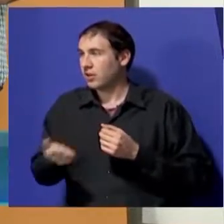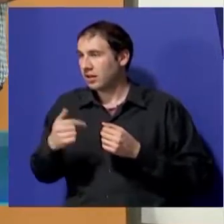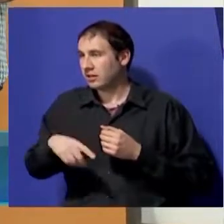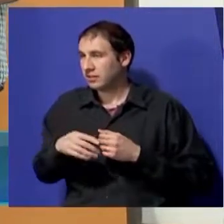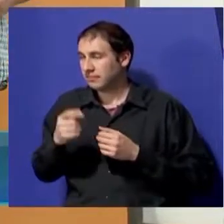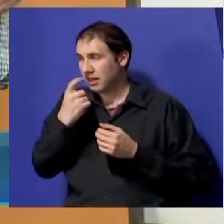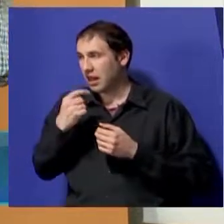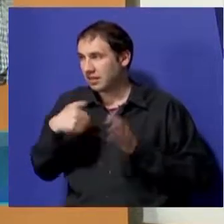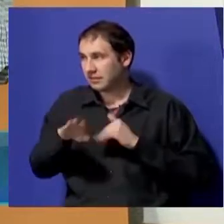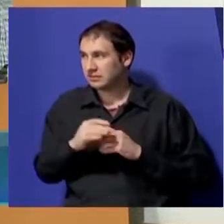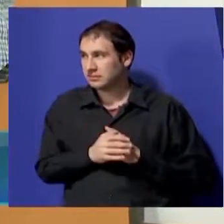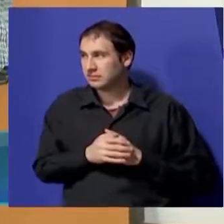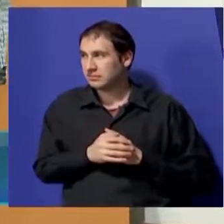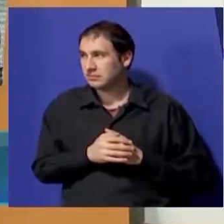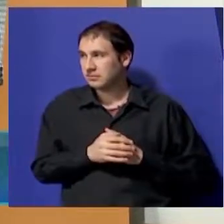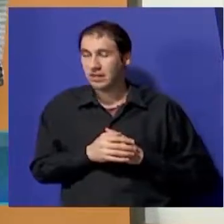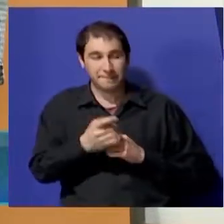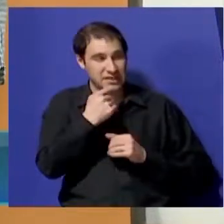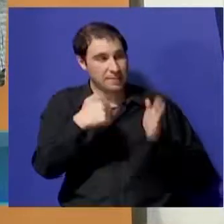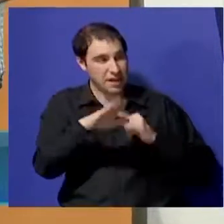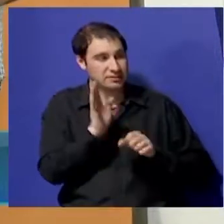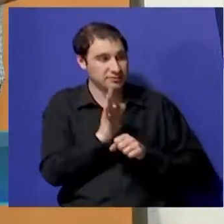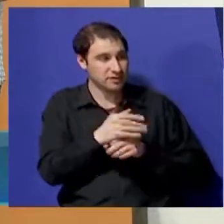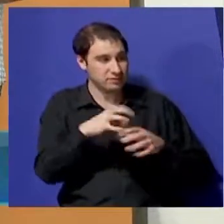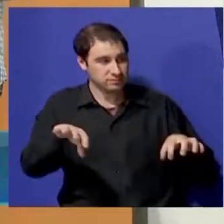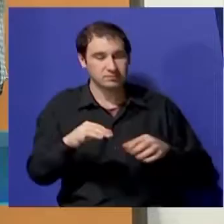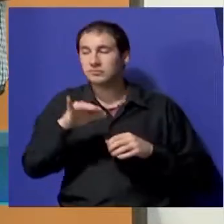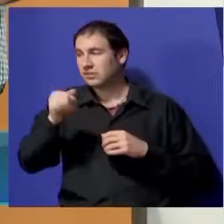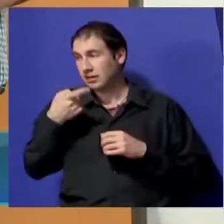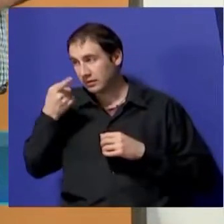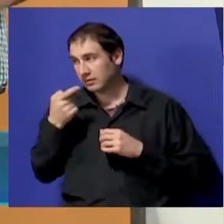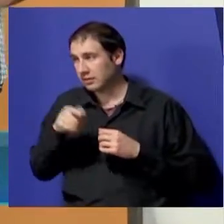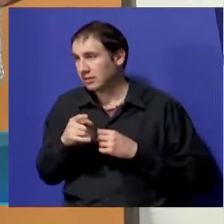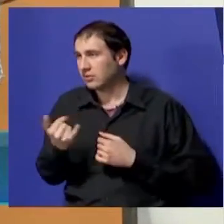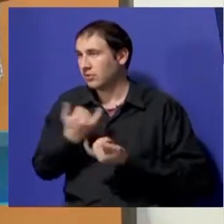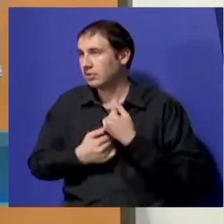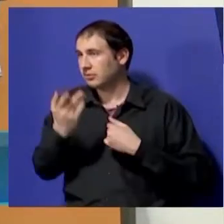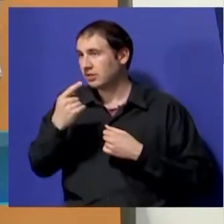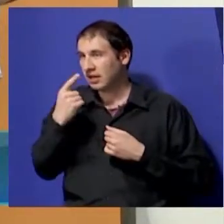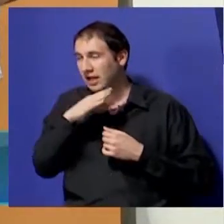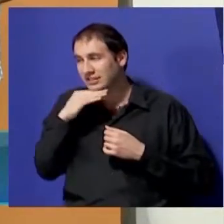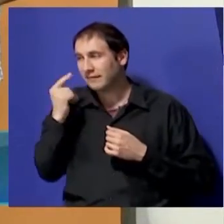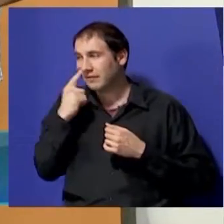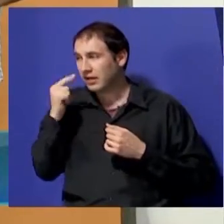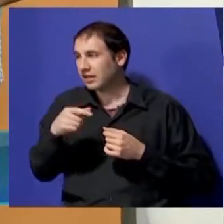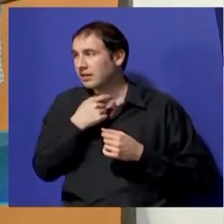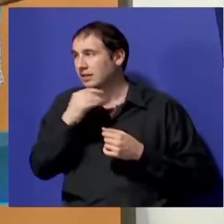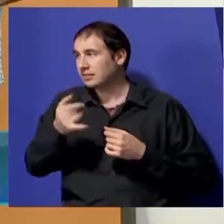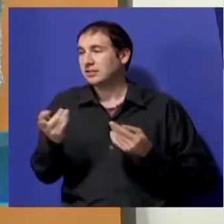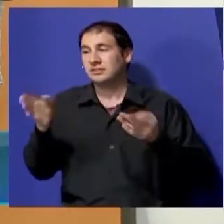excedente de minerales. Exacto. Bueno, si hay más metal quiere decir que hubo lixiviación. Interesante también el planteo de los vecinos de Hachal, que tienen intención clara de que